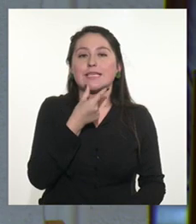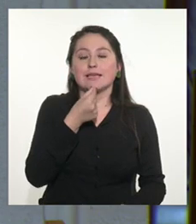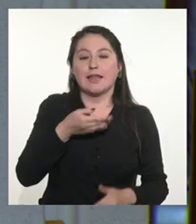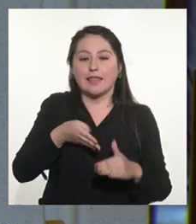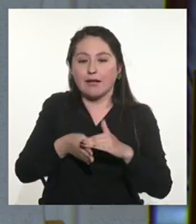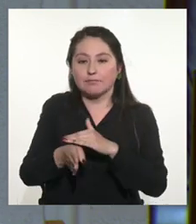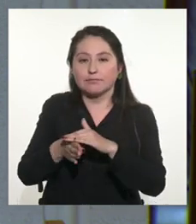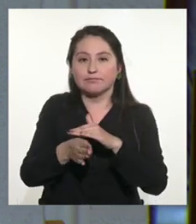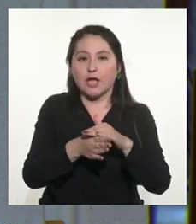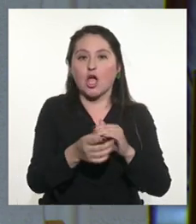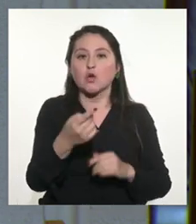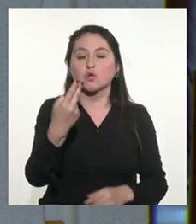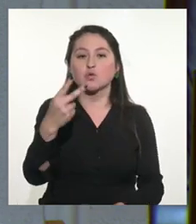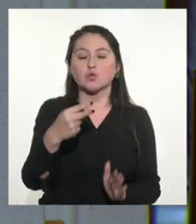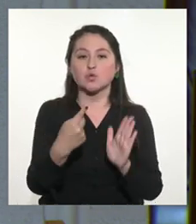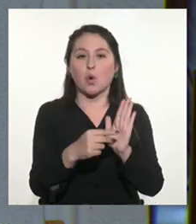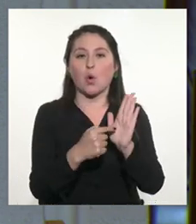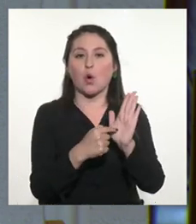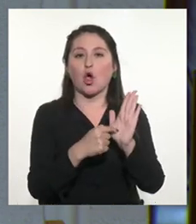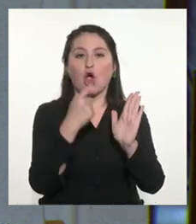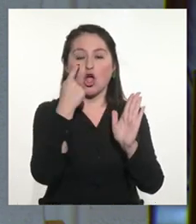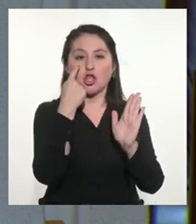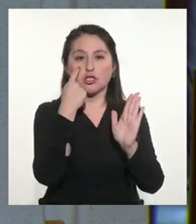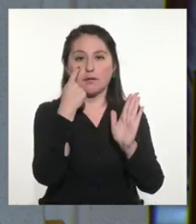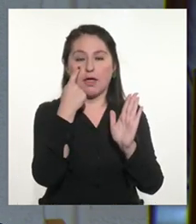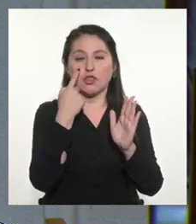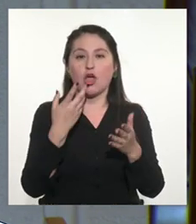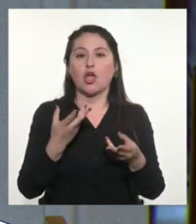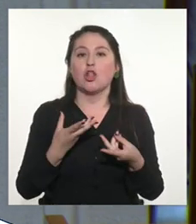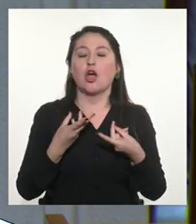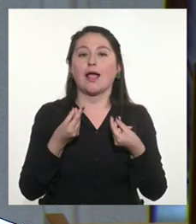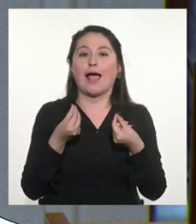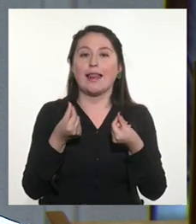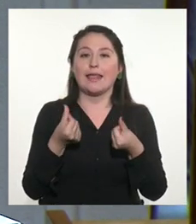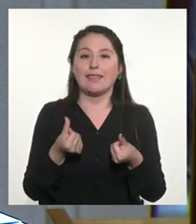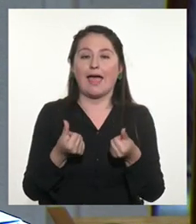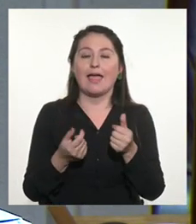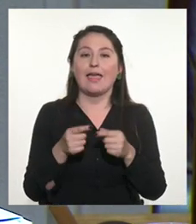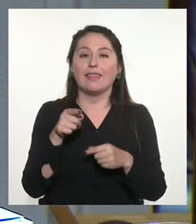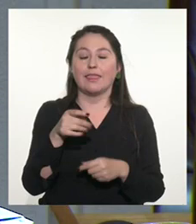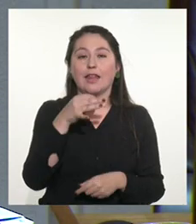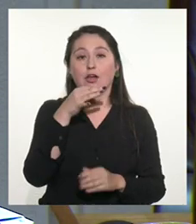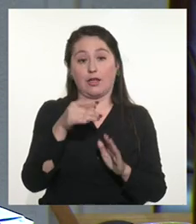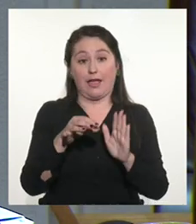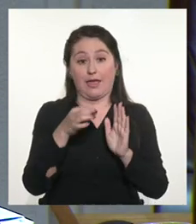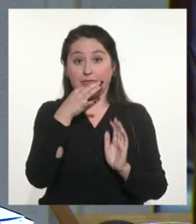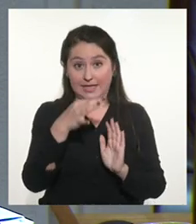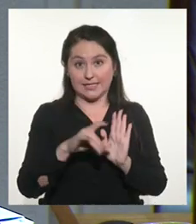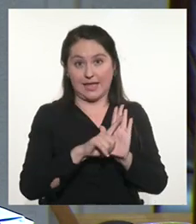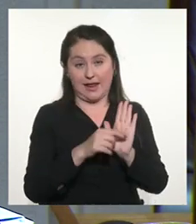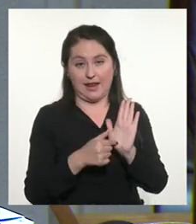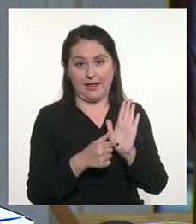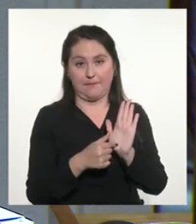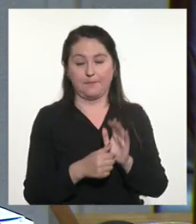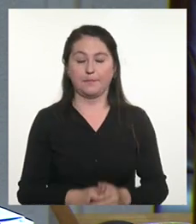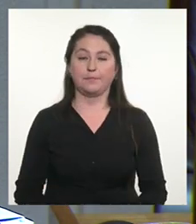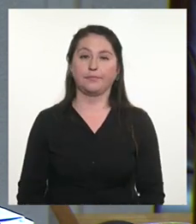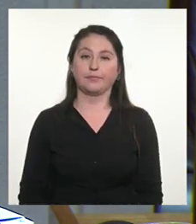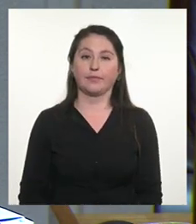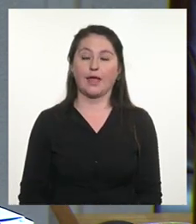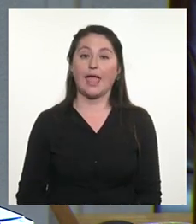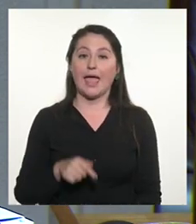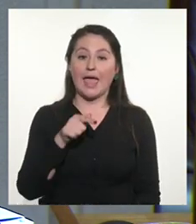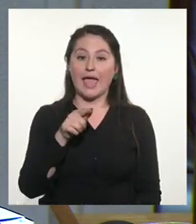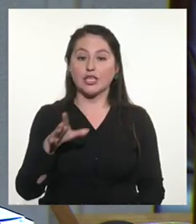norma facilitar su conocimiento y facilitar la calidad de dichas normas de dichas leyes y por eso presidente y esto es